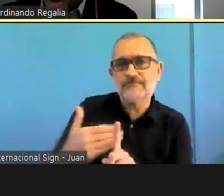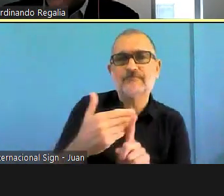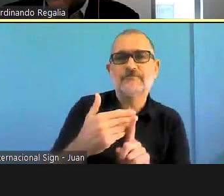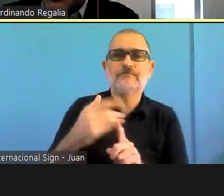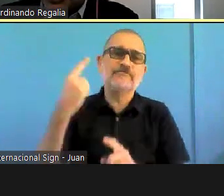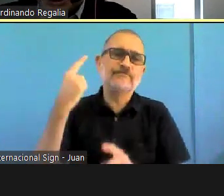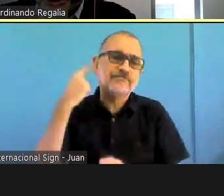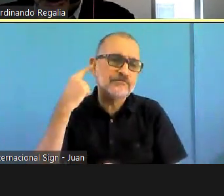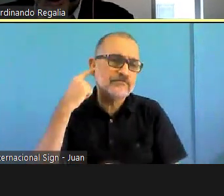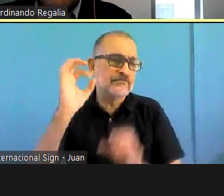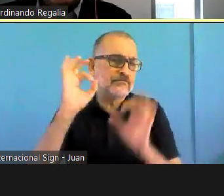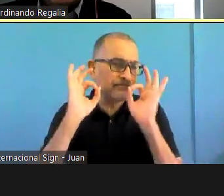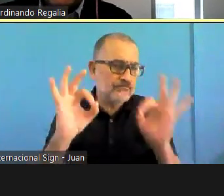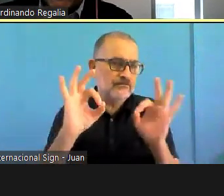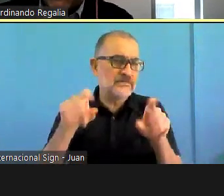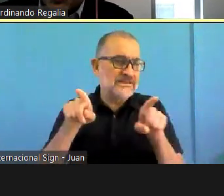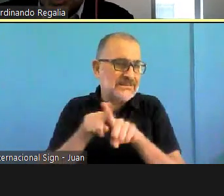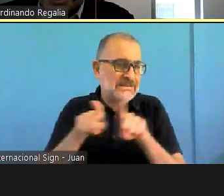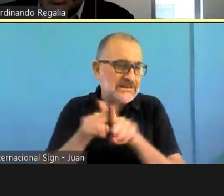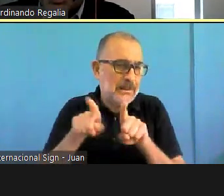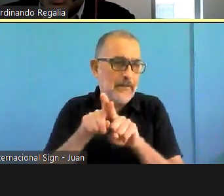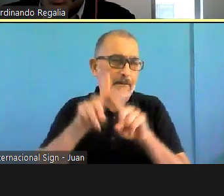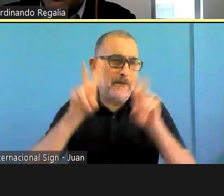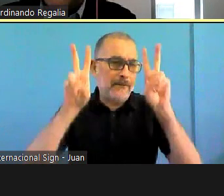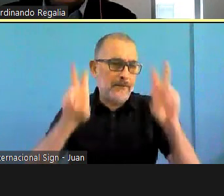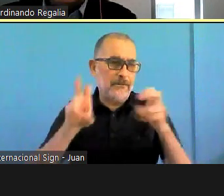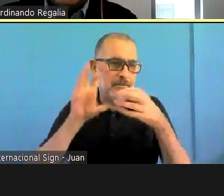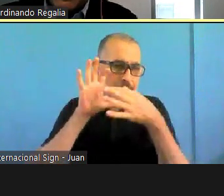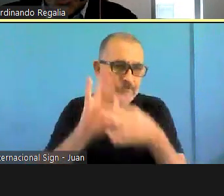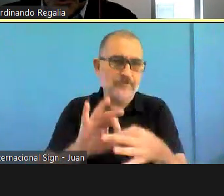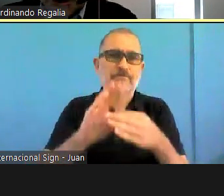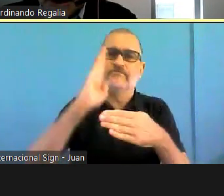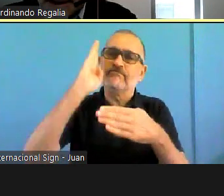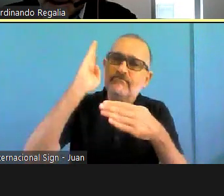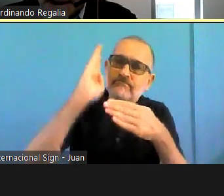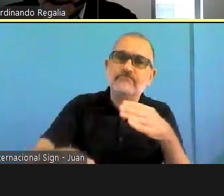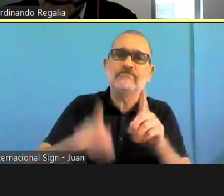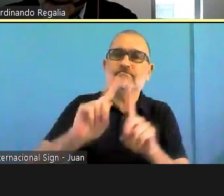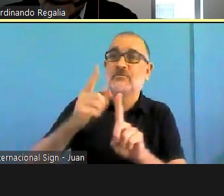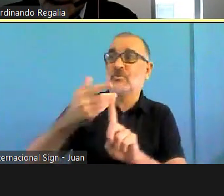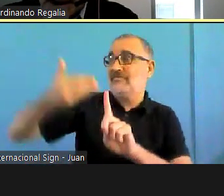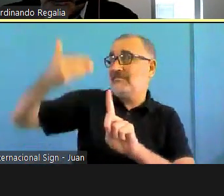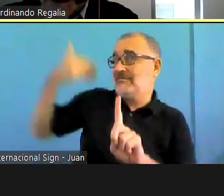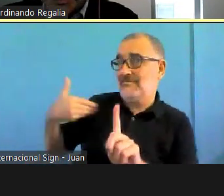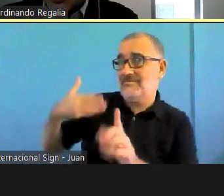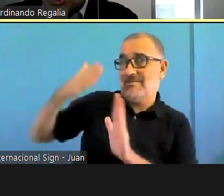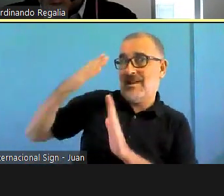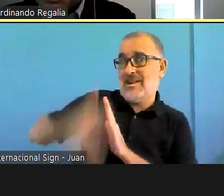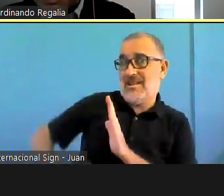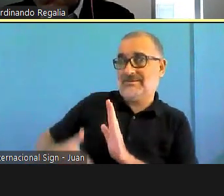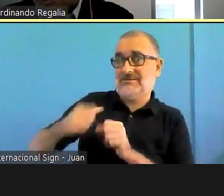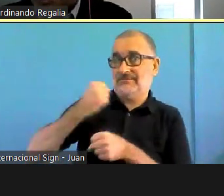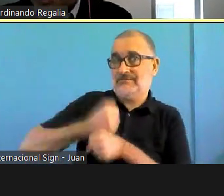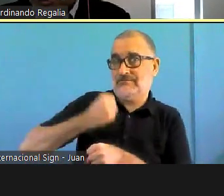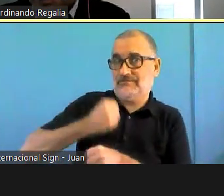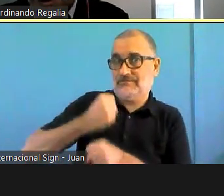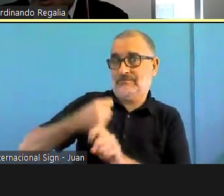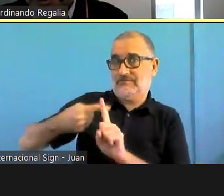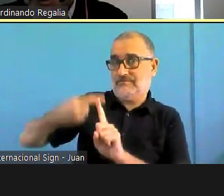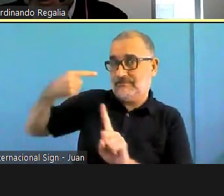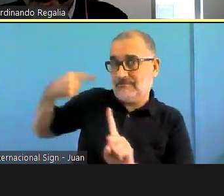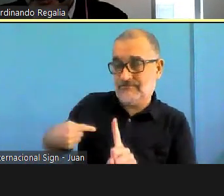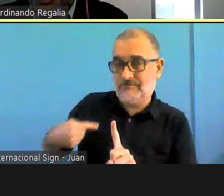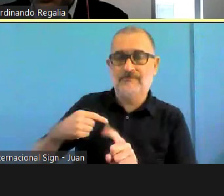redes integradas, mejorar asignación de recursos, mejorar la calidad, reducir las inequidades, pero no son